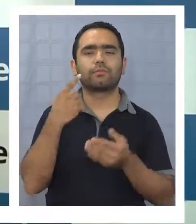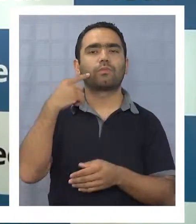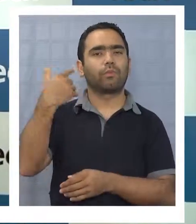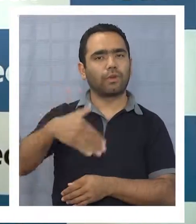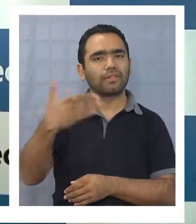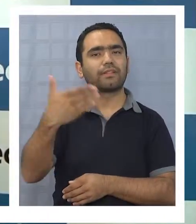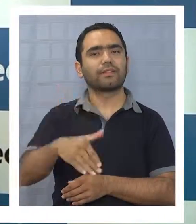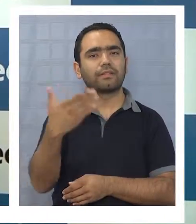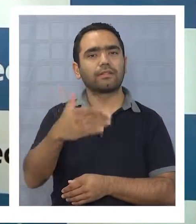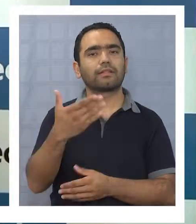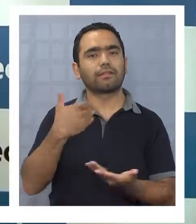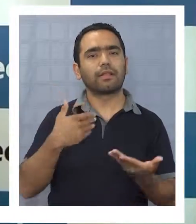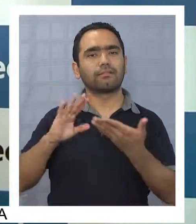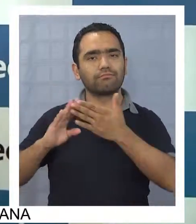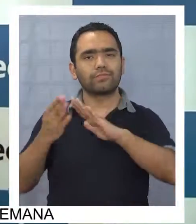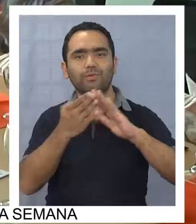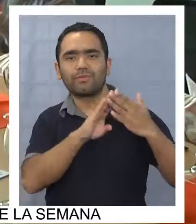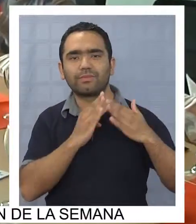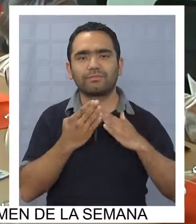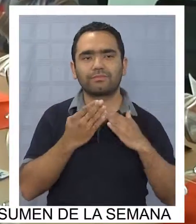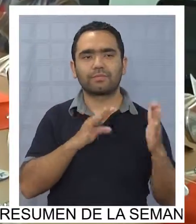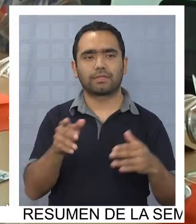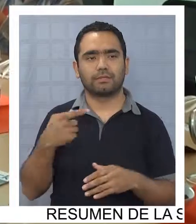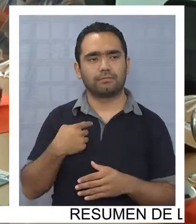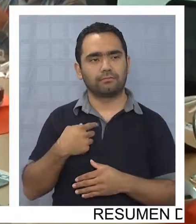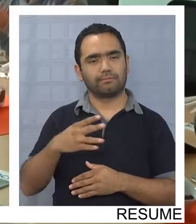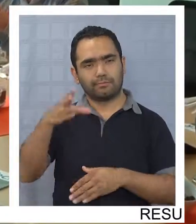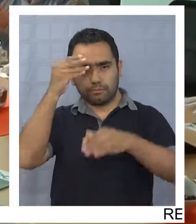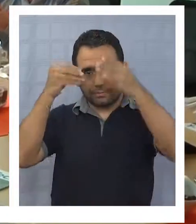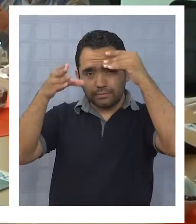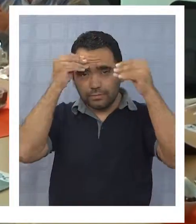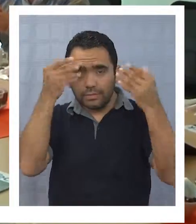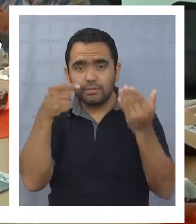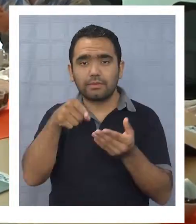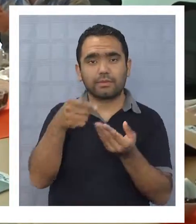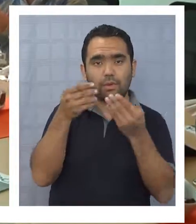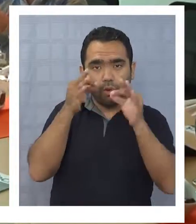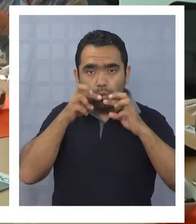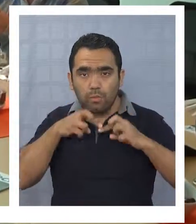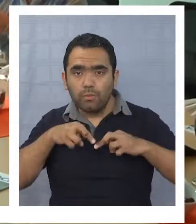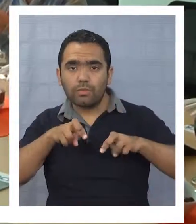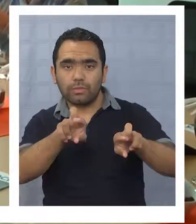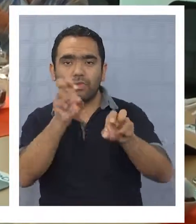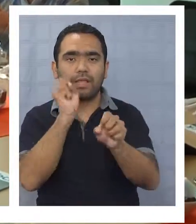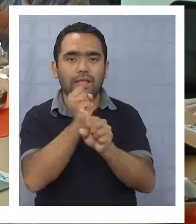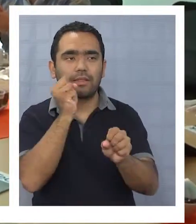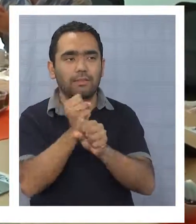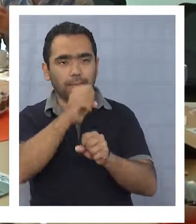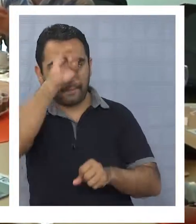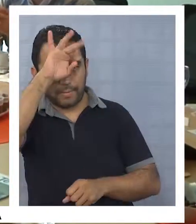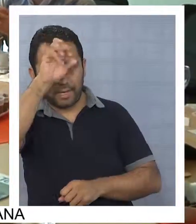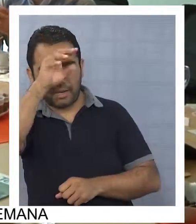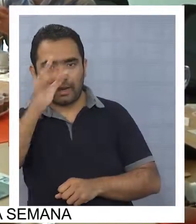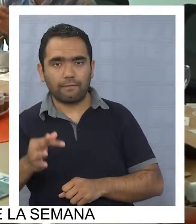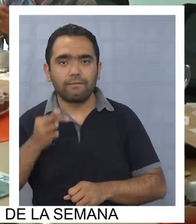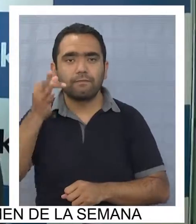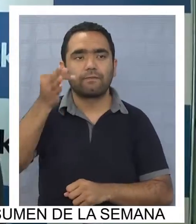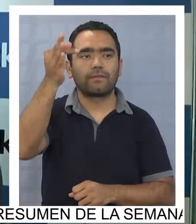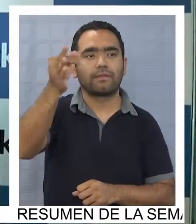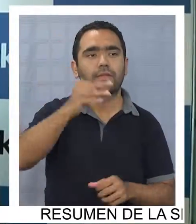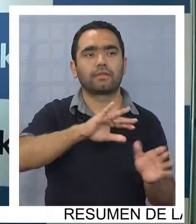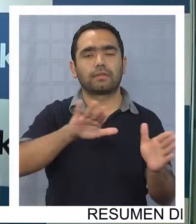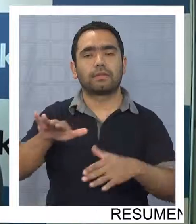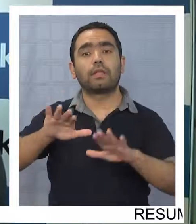también eso es súper importante como comunidad. Una formación que les permitiría abrirse una oportunidad laboral en la minera a futuro.